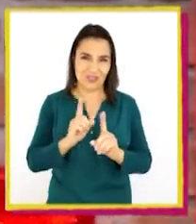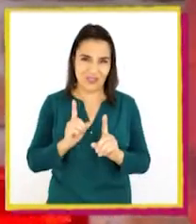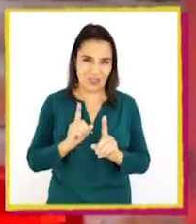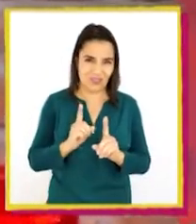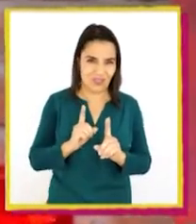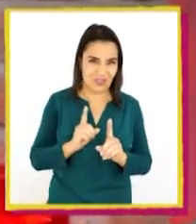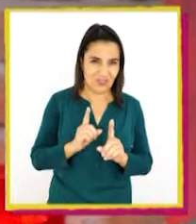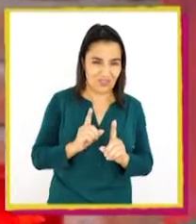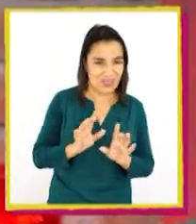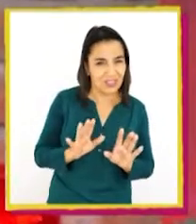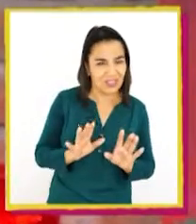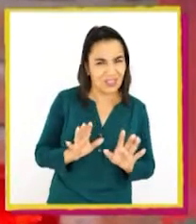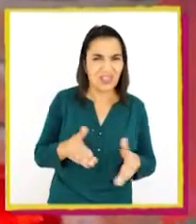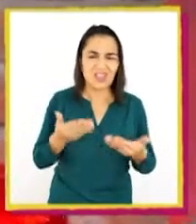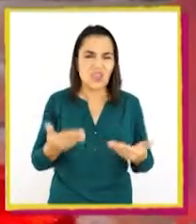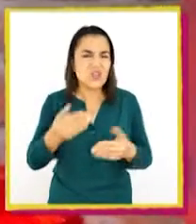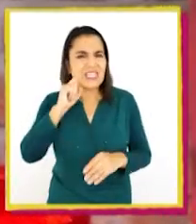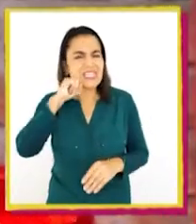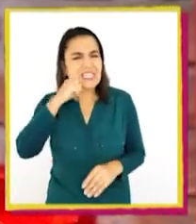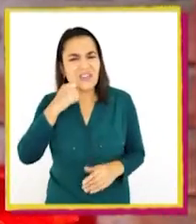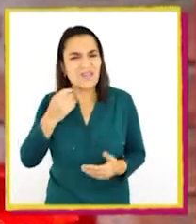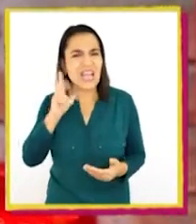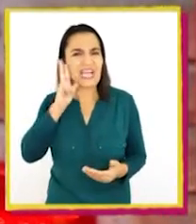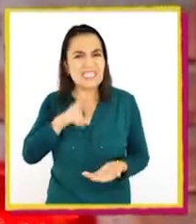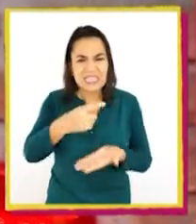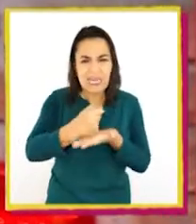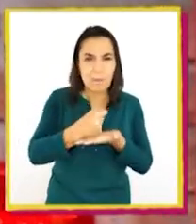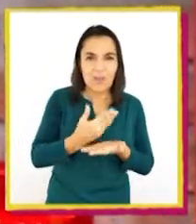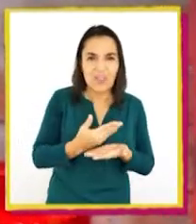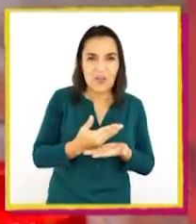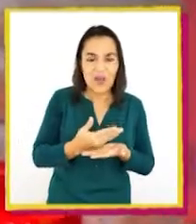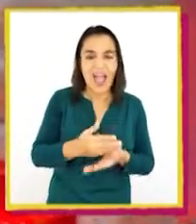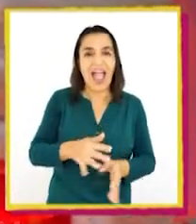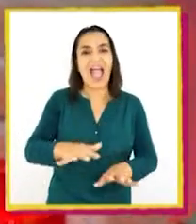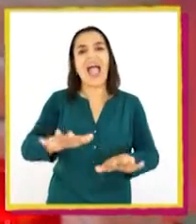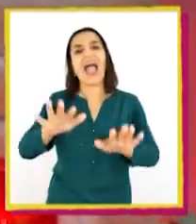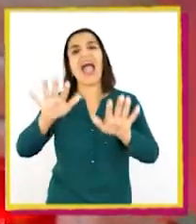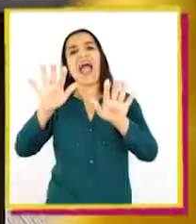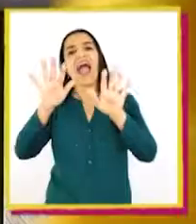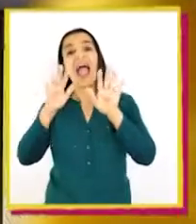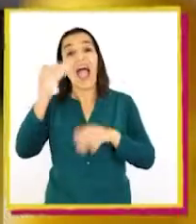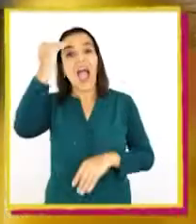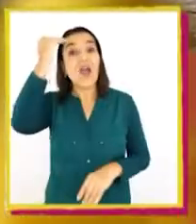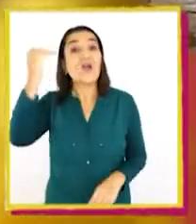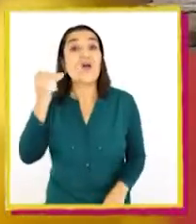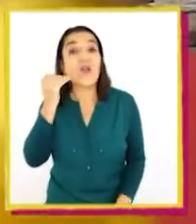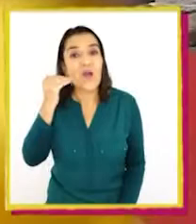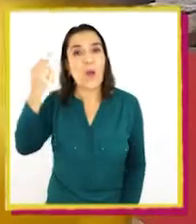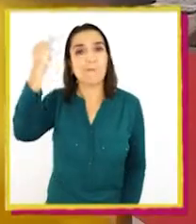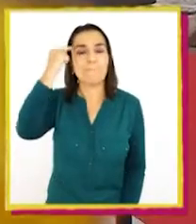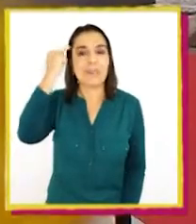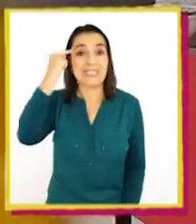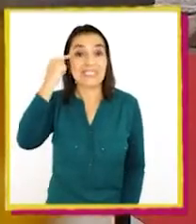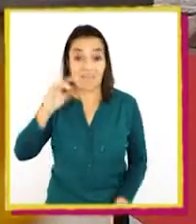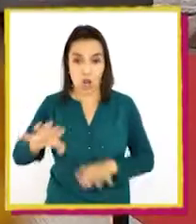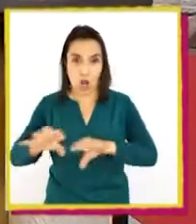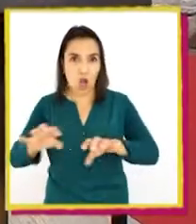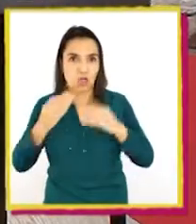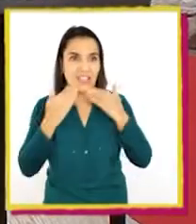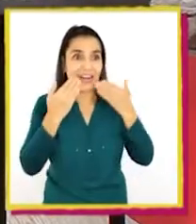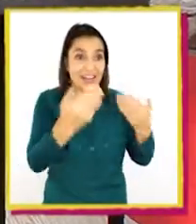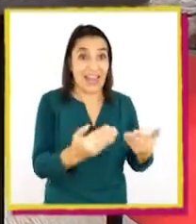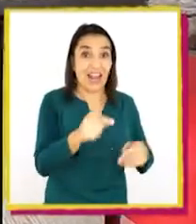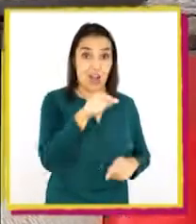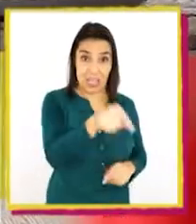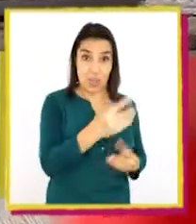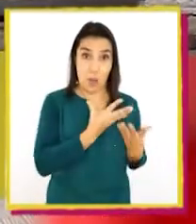así? Entonces, ¿qué quiere decir? ¡Ah! Que Colón pensaba que dándoles regalos,